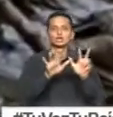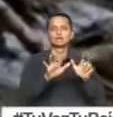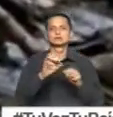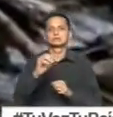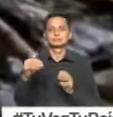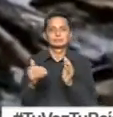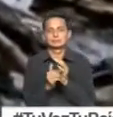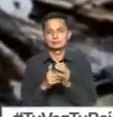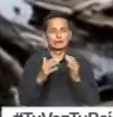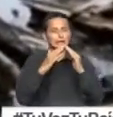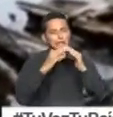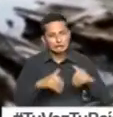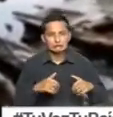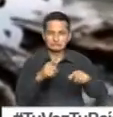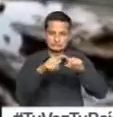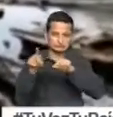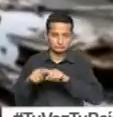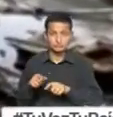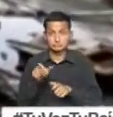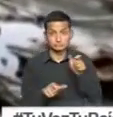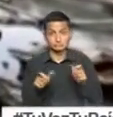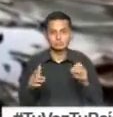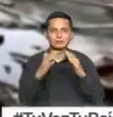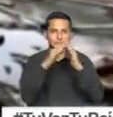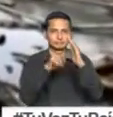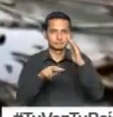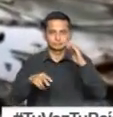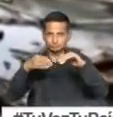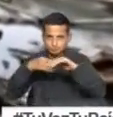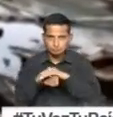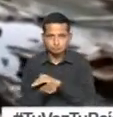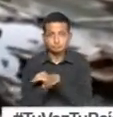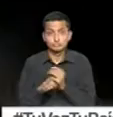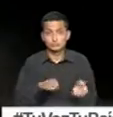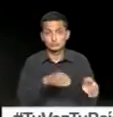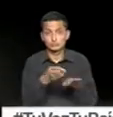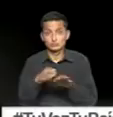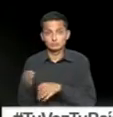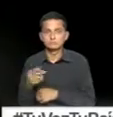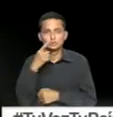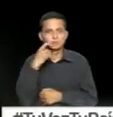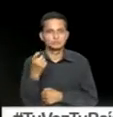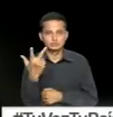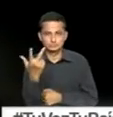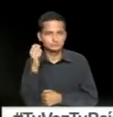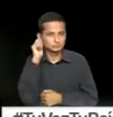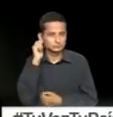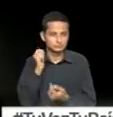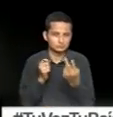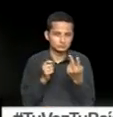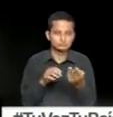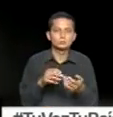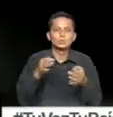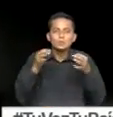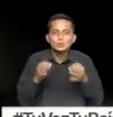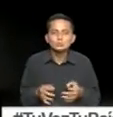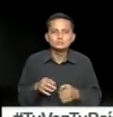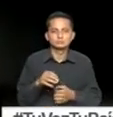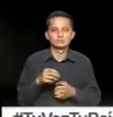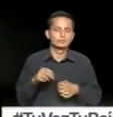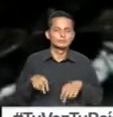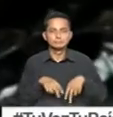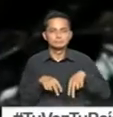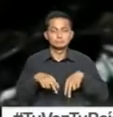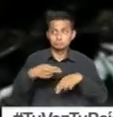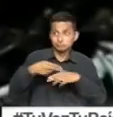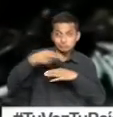de los cuales más de la mitad se encuentran refugiados en albergues. Los muertos incluyen a 3 hombres y 2 chicas que perdieron la vida en Manila cuando les